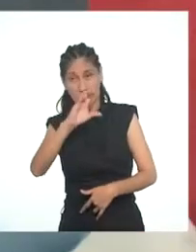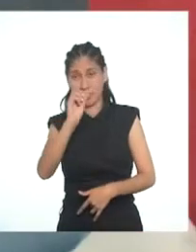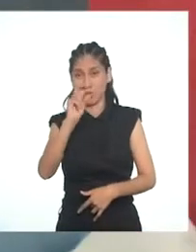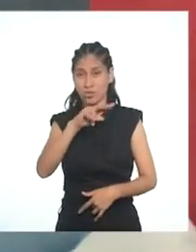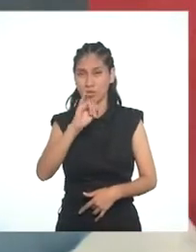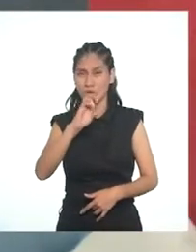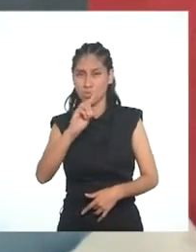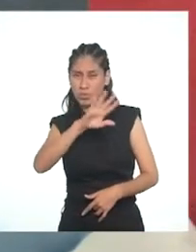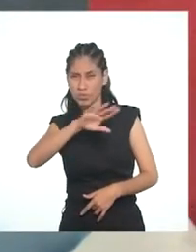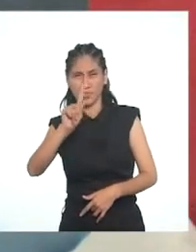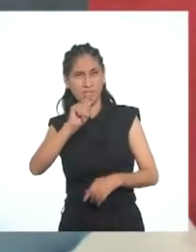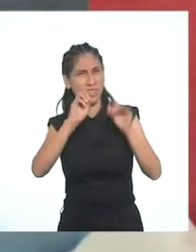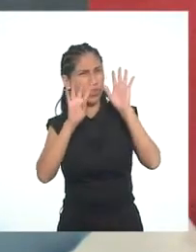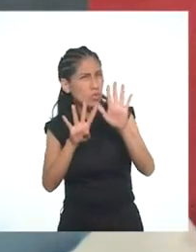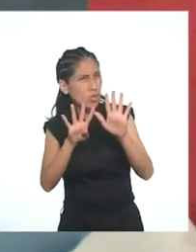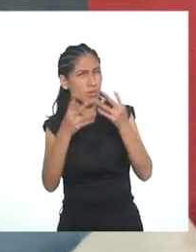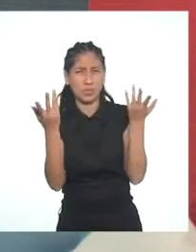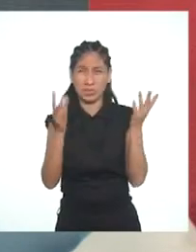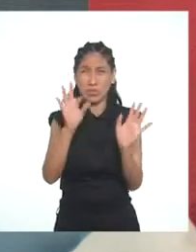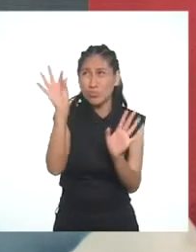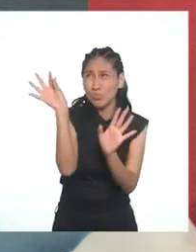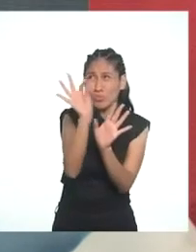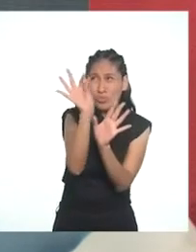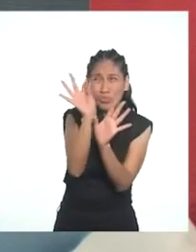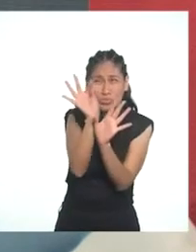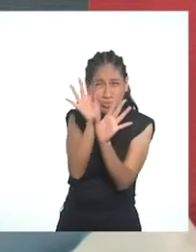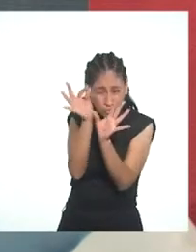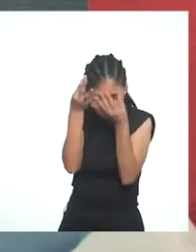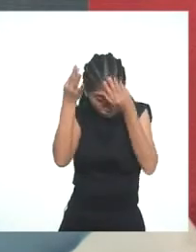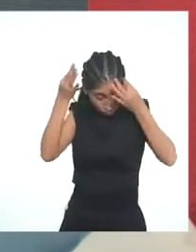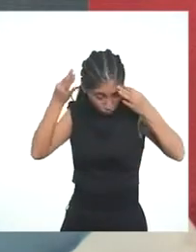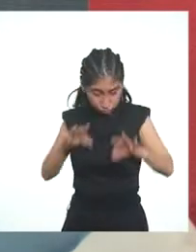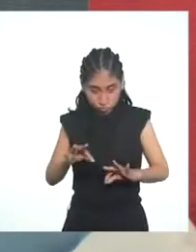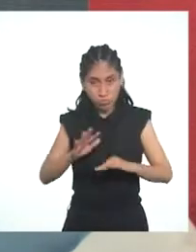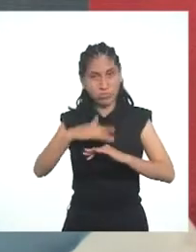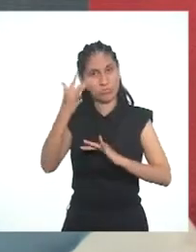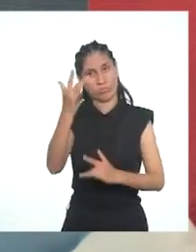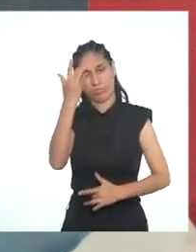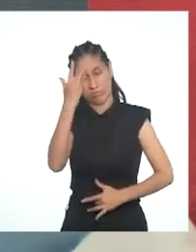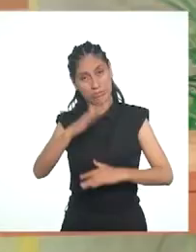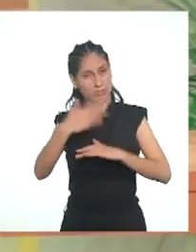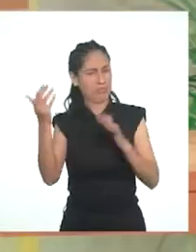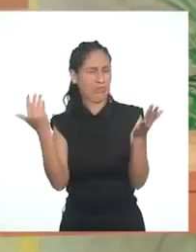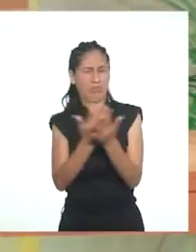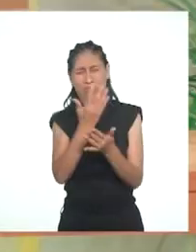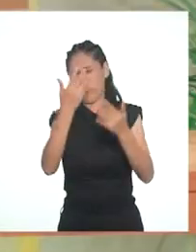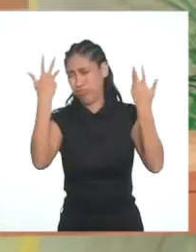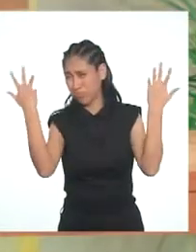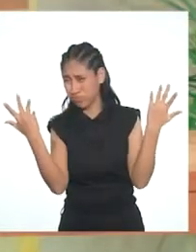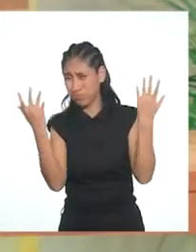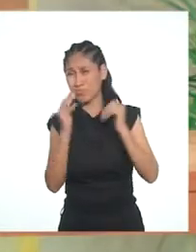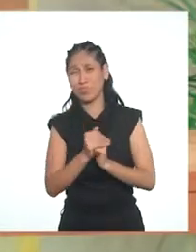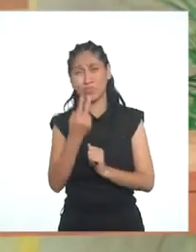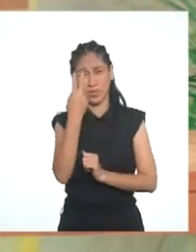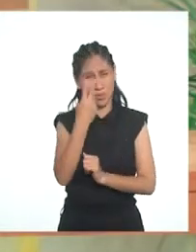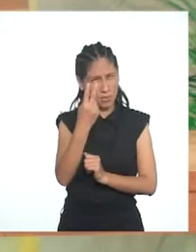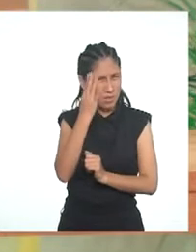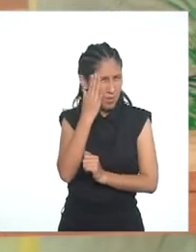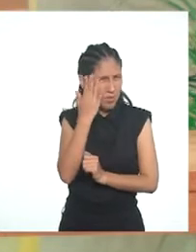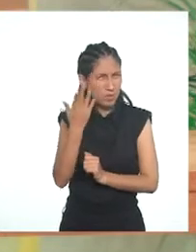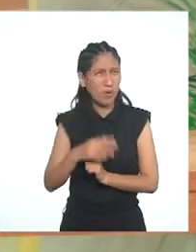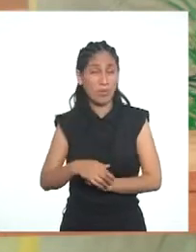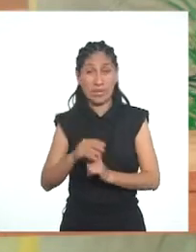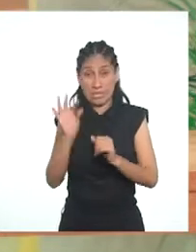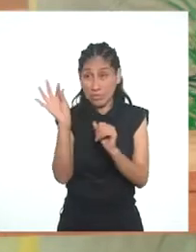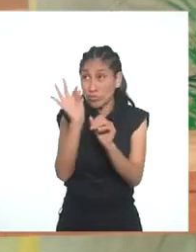Es increíble cómo algo tan chiquito puede causar una conmoción tan grande y traer tantas consecuencias. Pues parece que en el caso de los